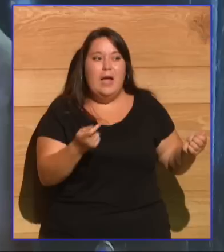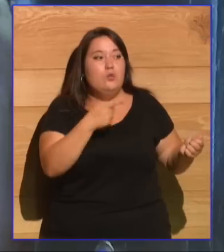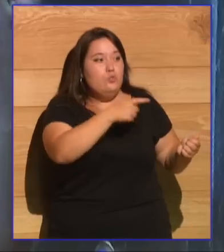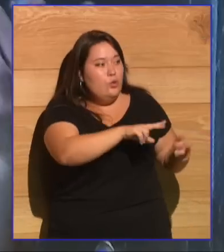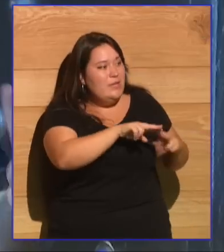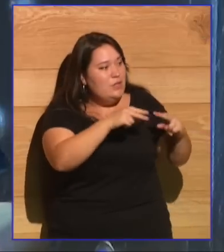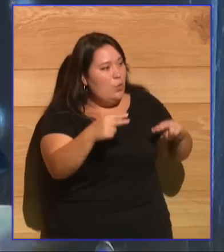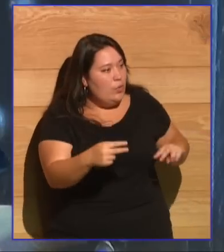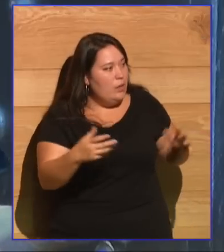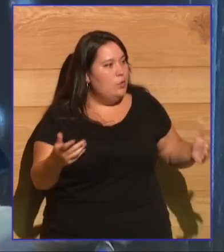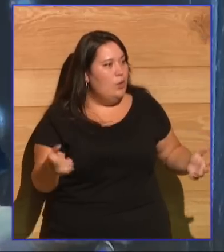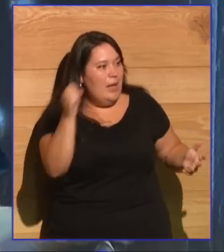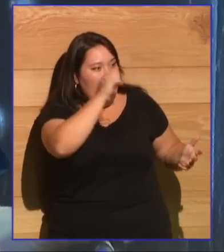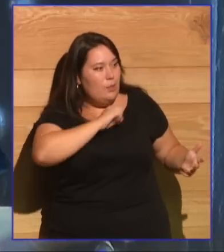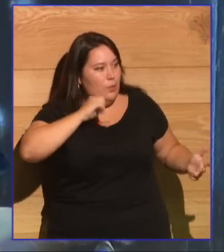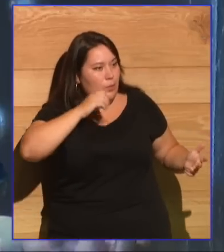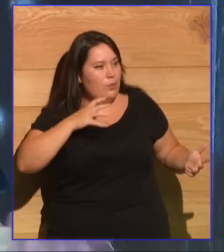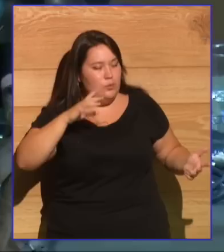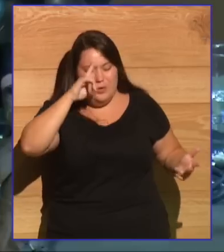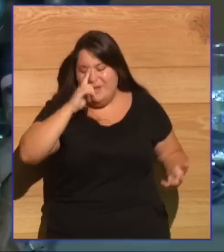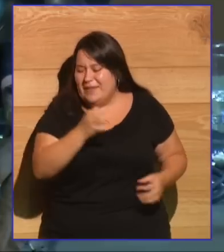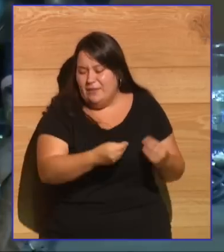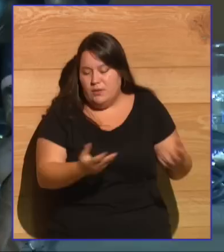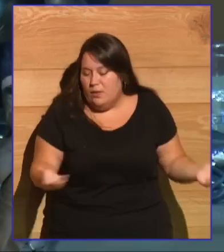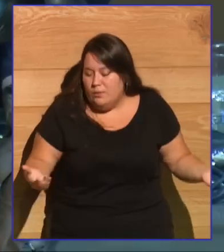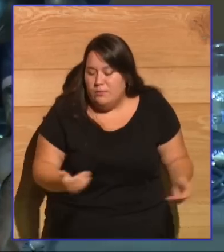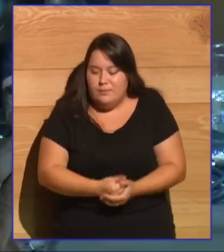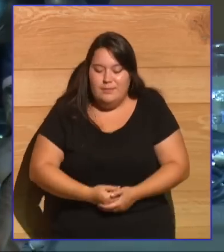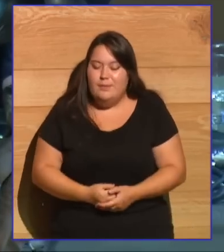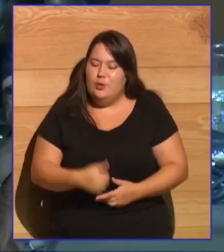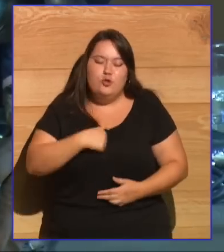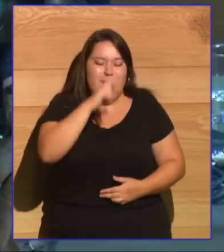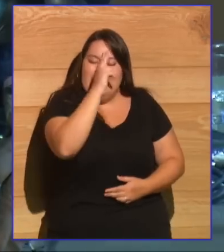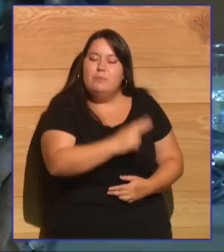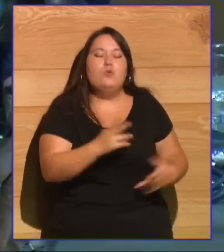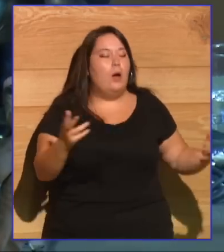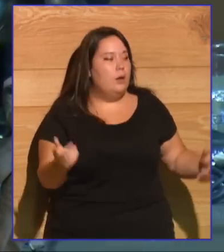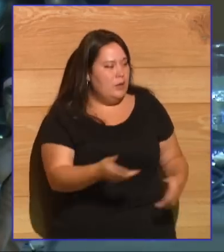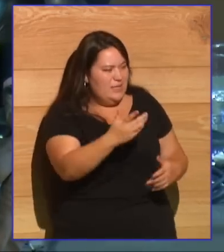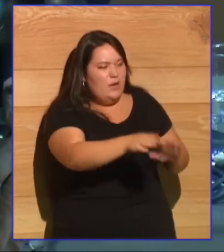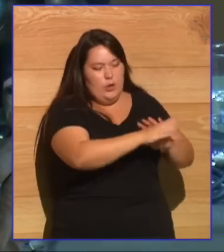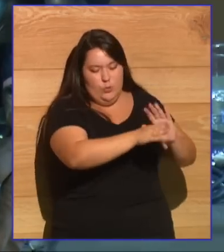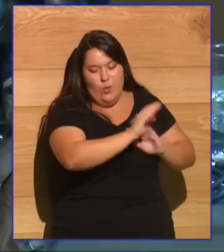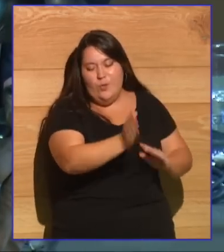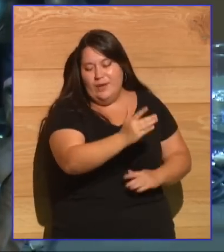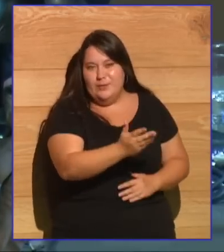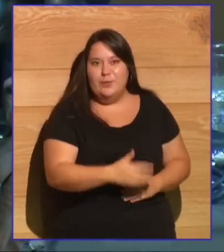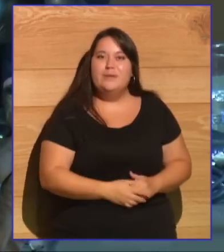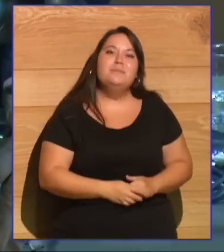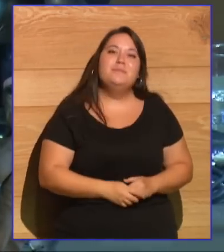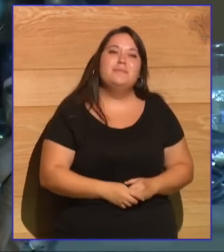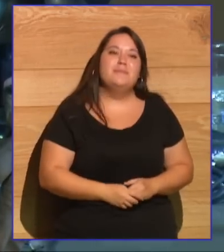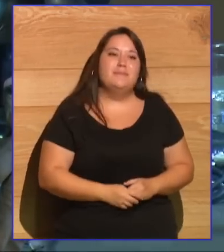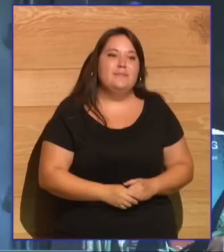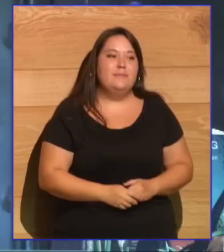traduciendo la canción de que no sabía ni dónde estabas juan de verdad pero te respeto tanto que digo ay que siga el que siga algo sus